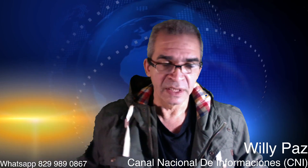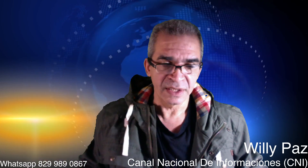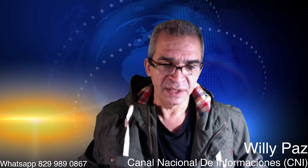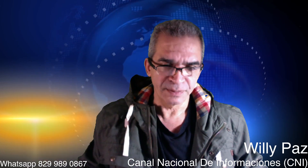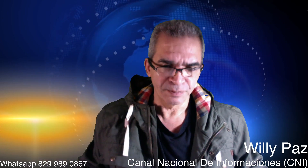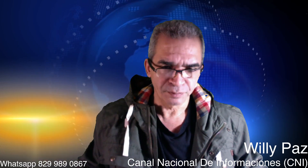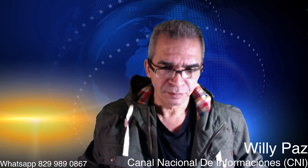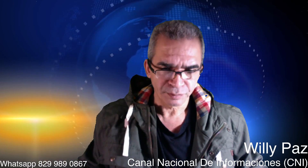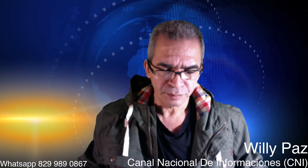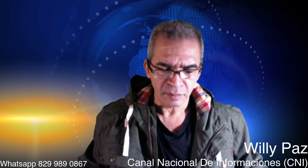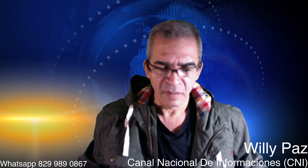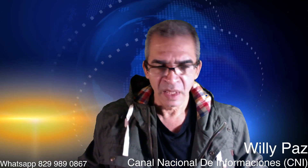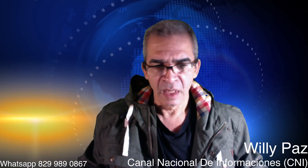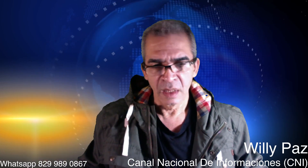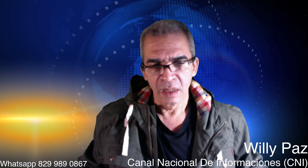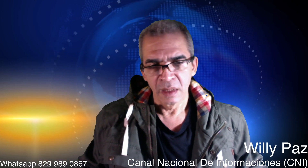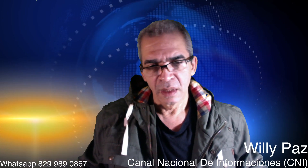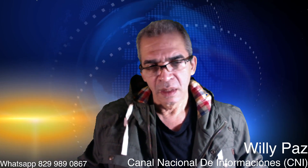el 26,